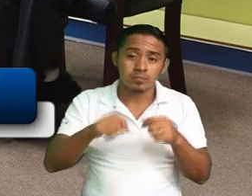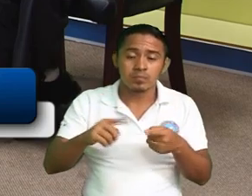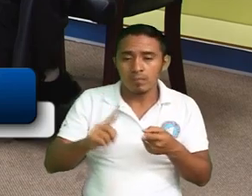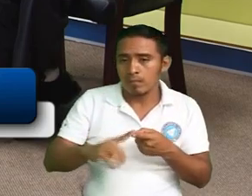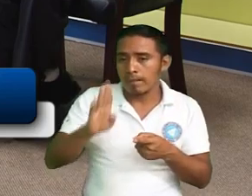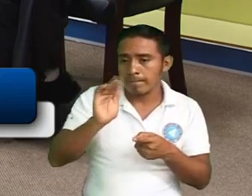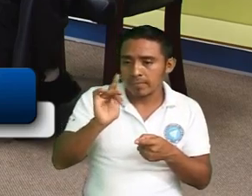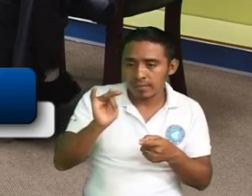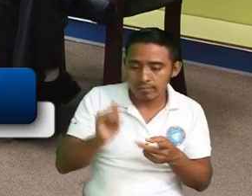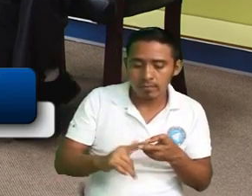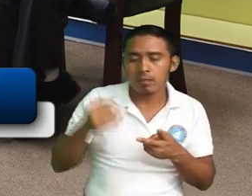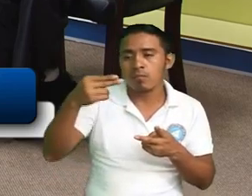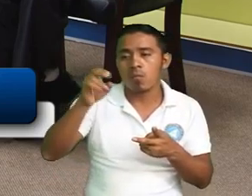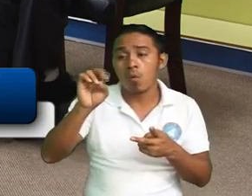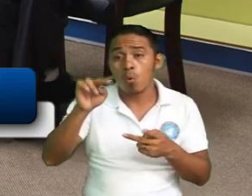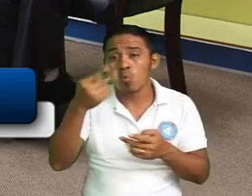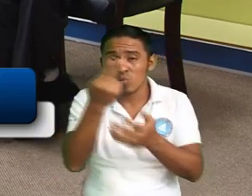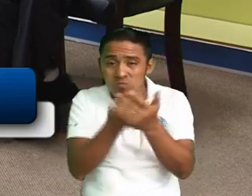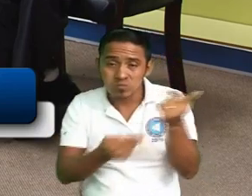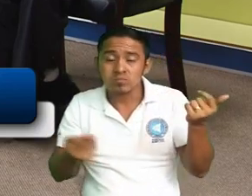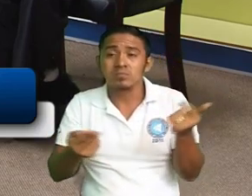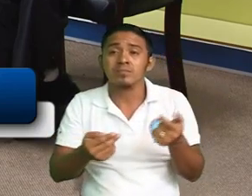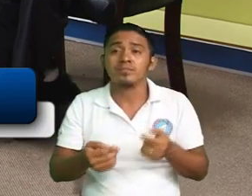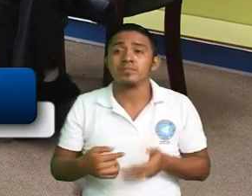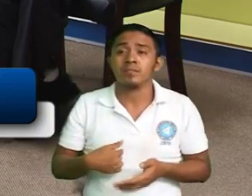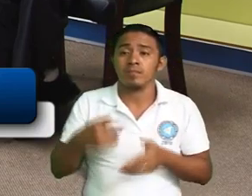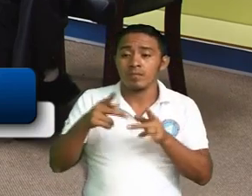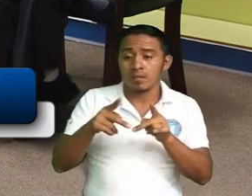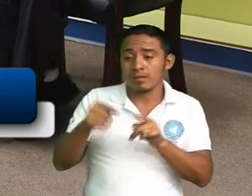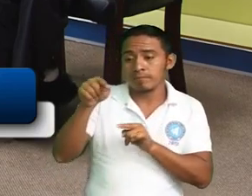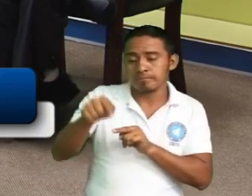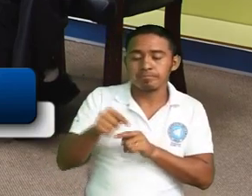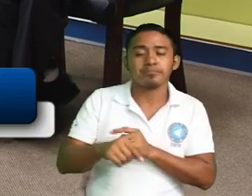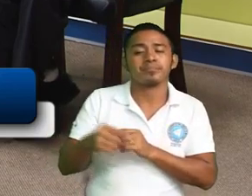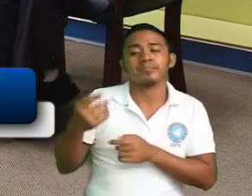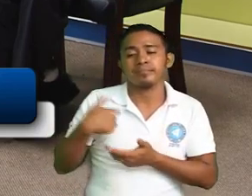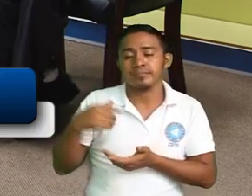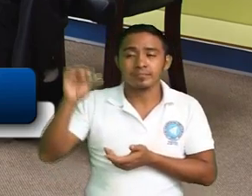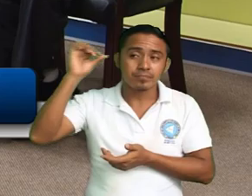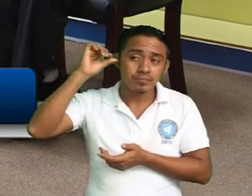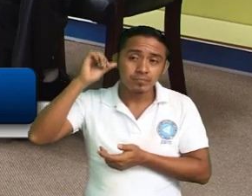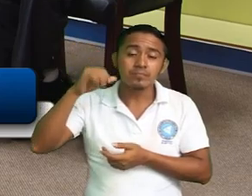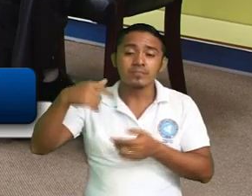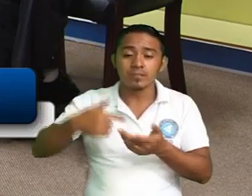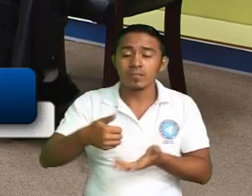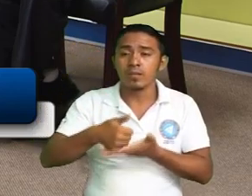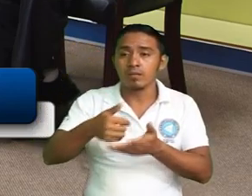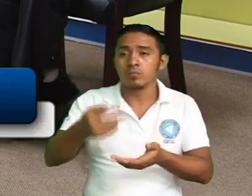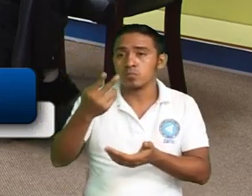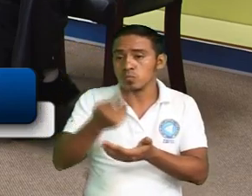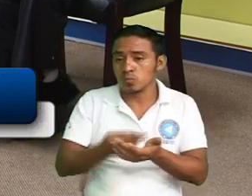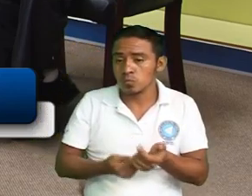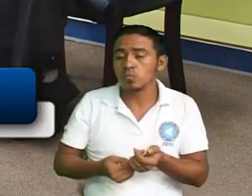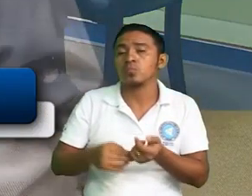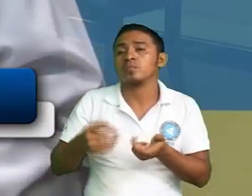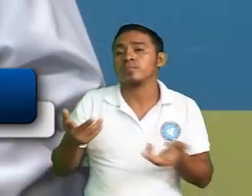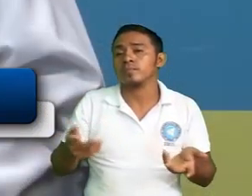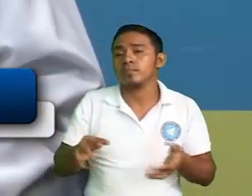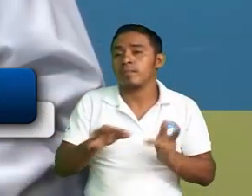hay hongo. Entonces hay que recetarle al paciente una gota